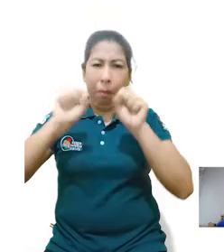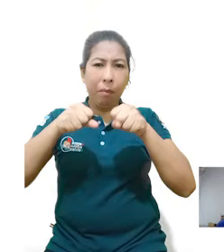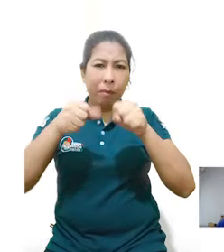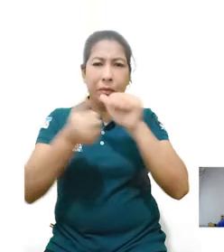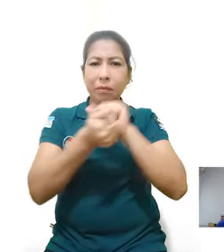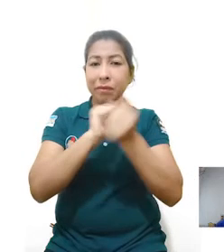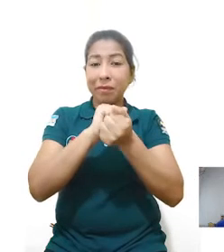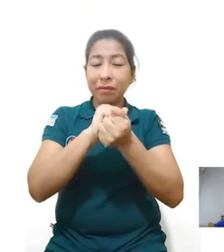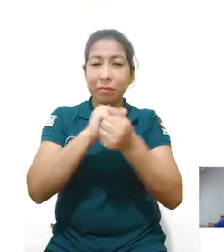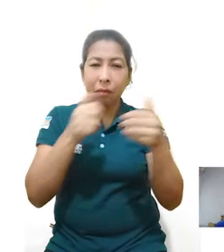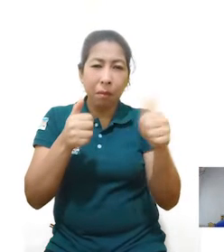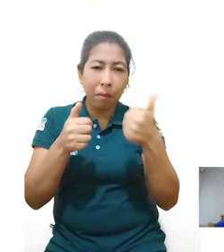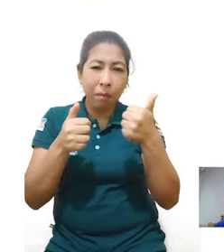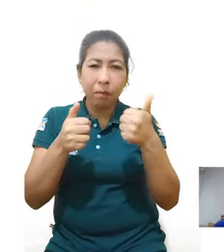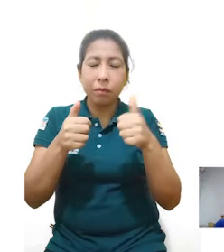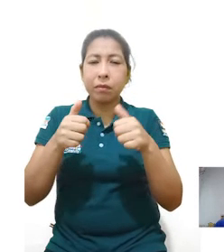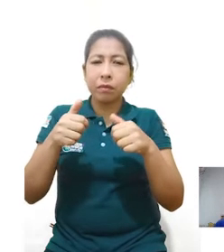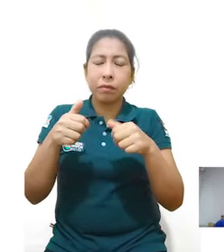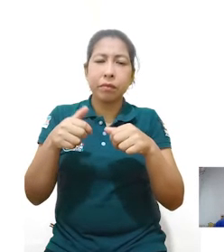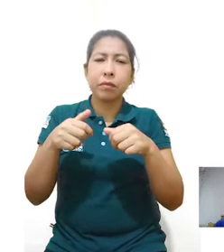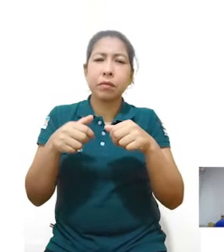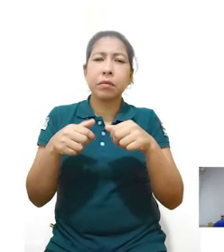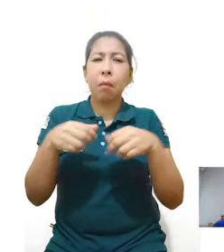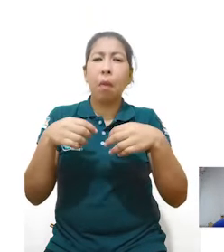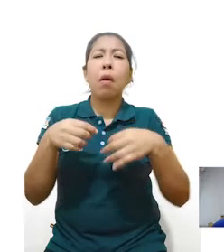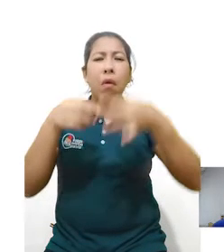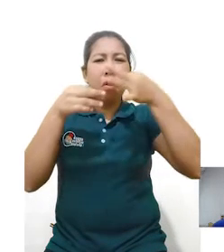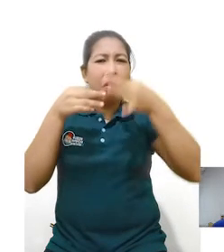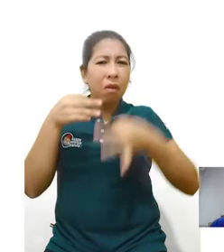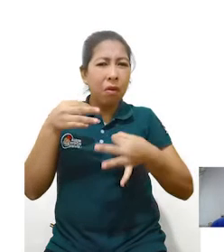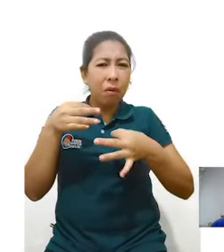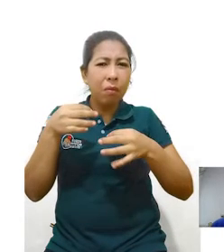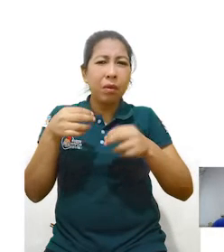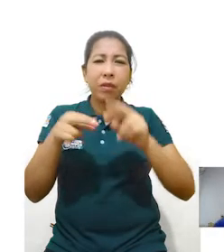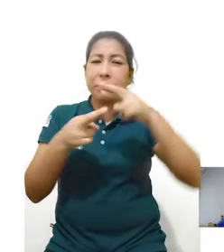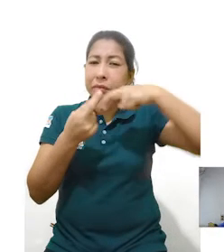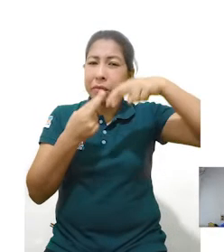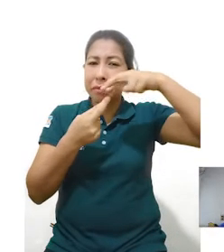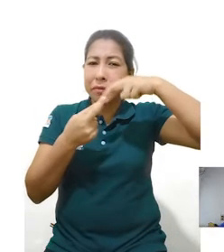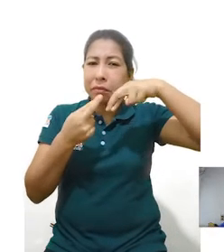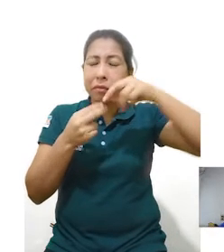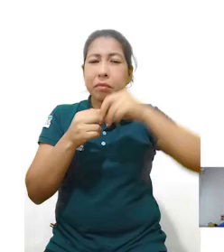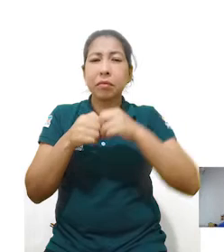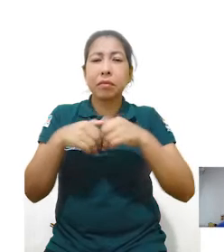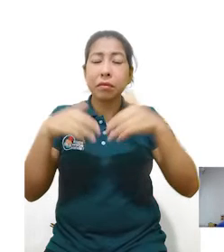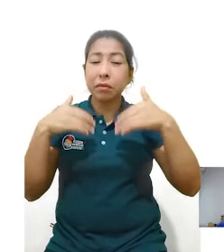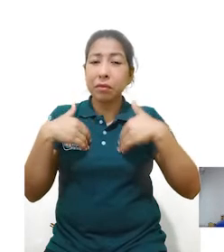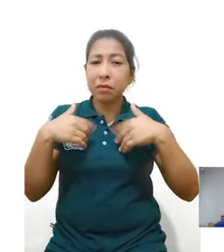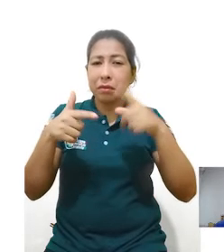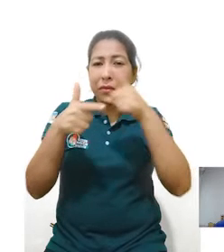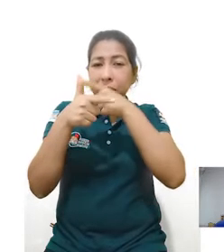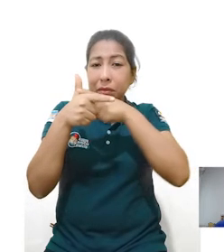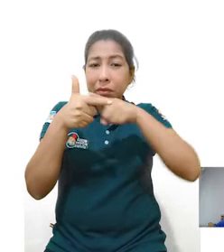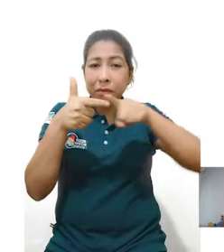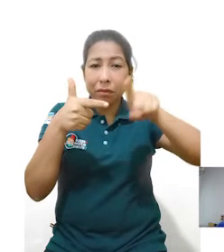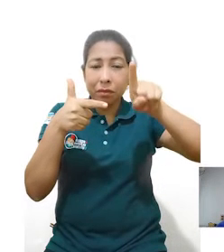posible cambiarla siempre y cuando cumplamos la siguiente relación. Tenemos que dividir el logaritmo